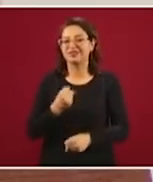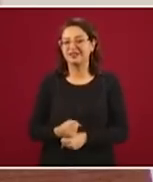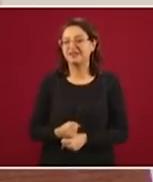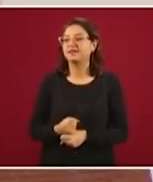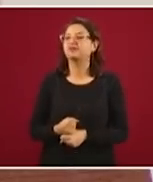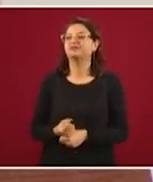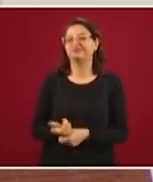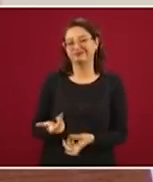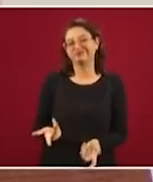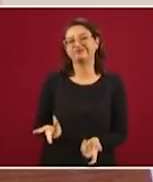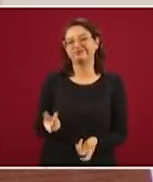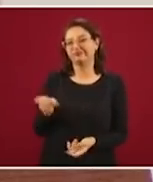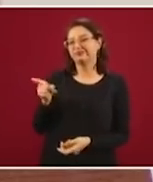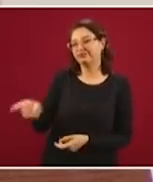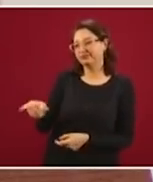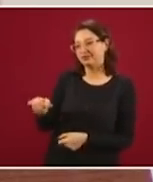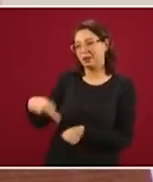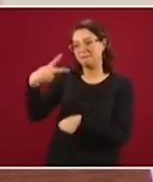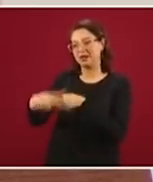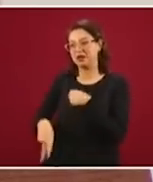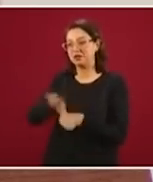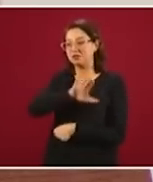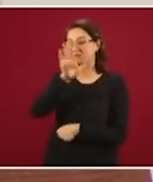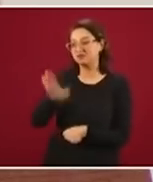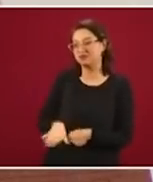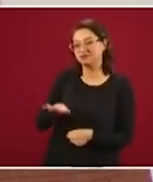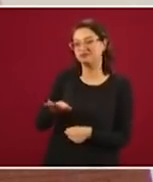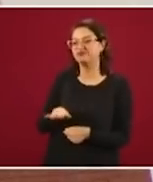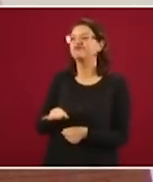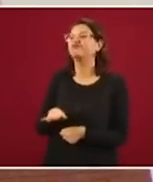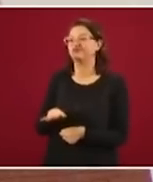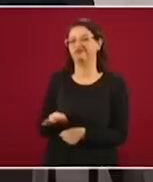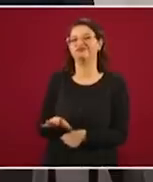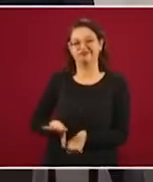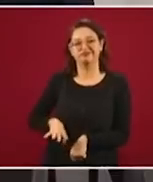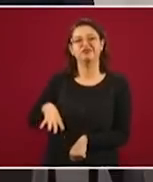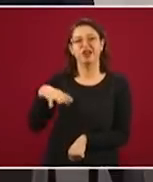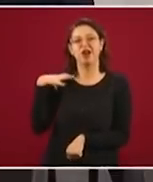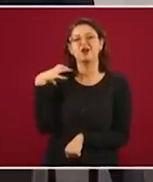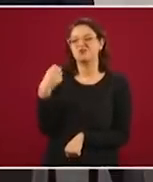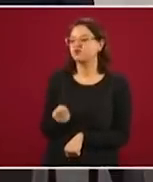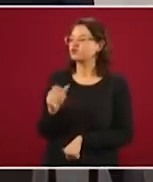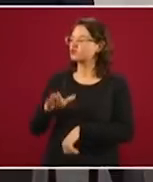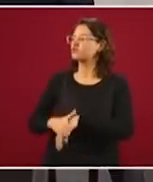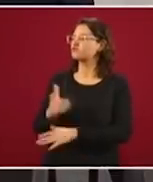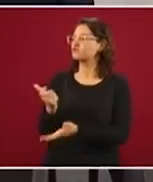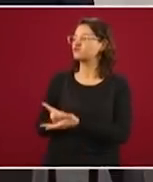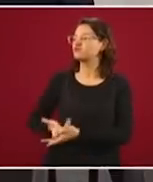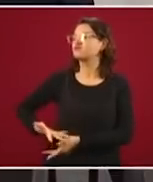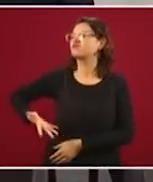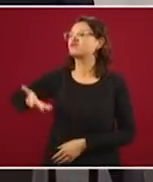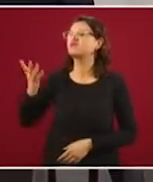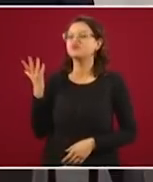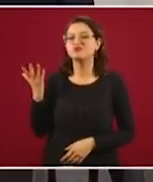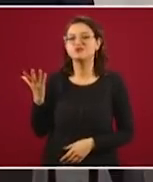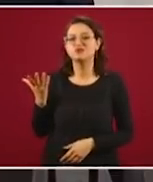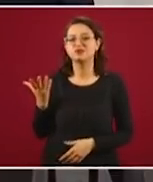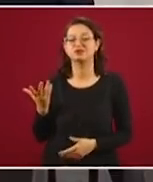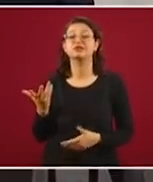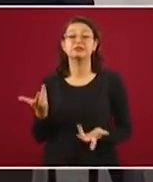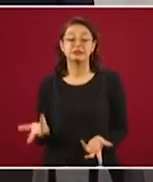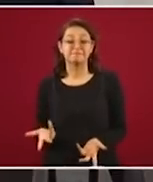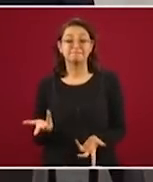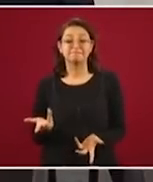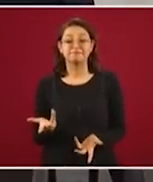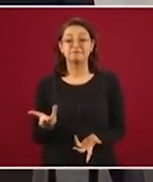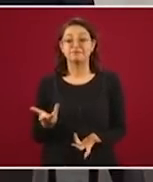sumamente desventajosa para las personas, porque entonces existen proveedores que abusan de esa manera